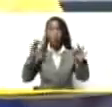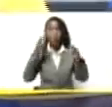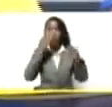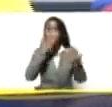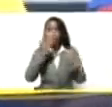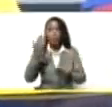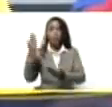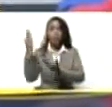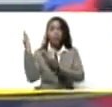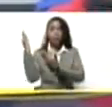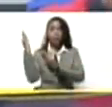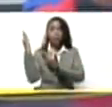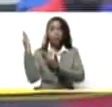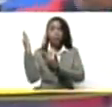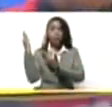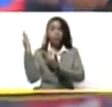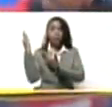para el país